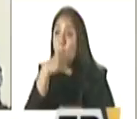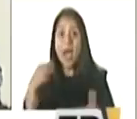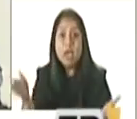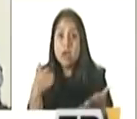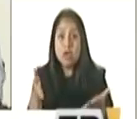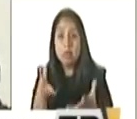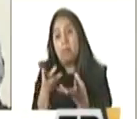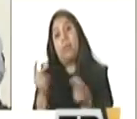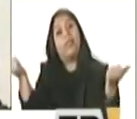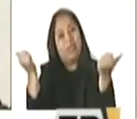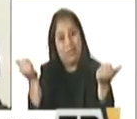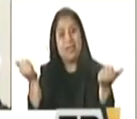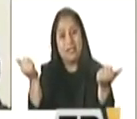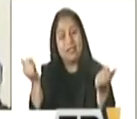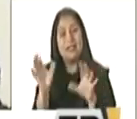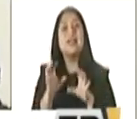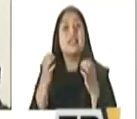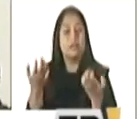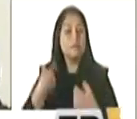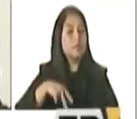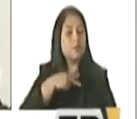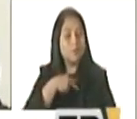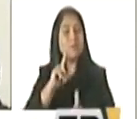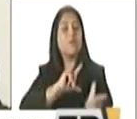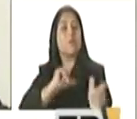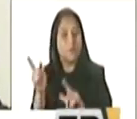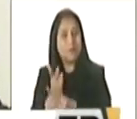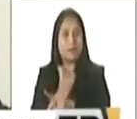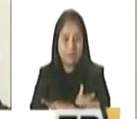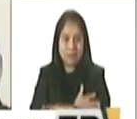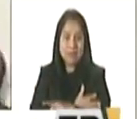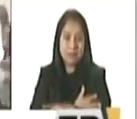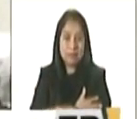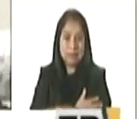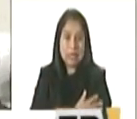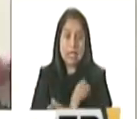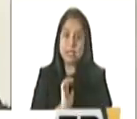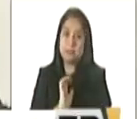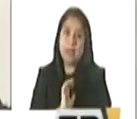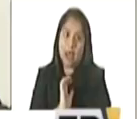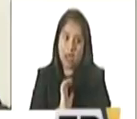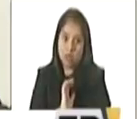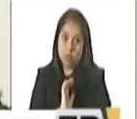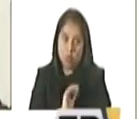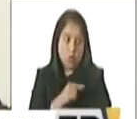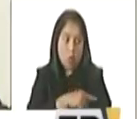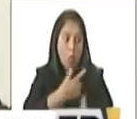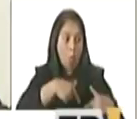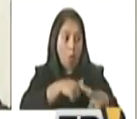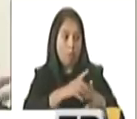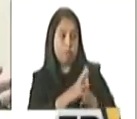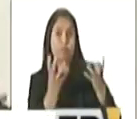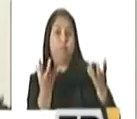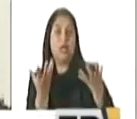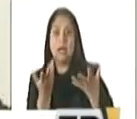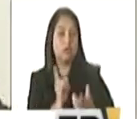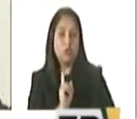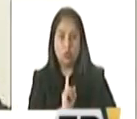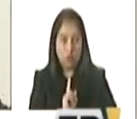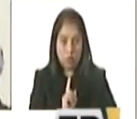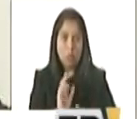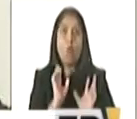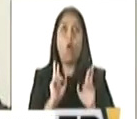desaparecer. Nosotros estamos preparándonos, esperando no tener que utilizar los hospitales, pero nos estamos